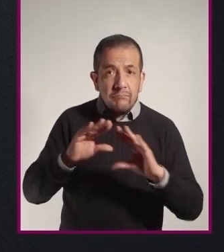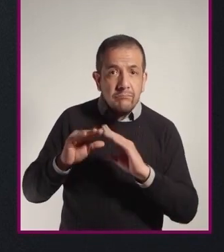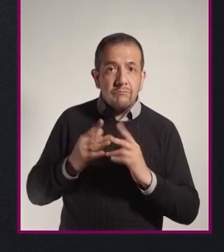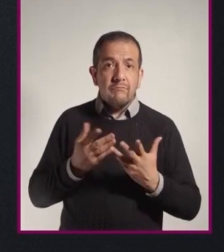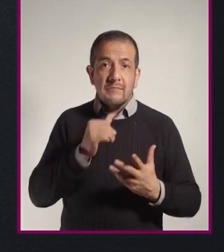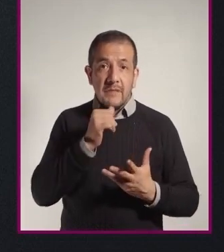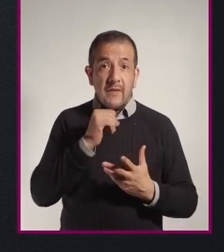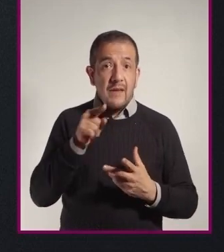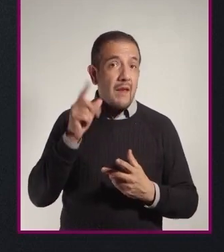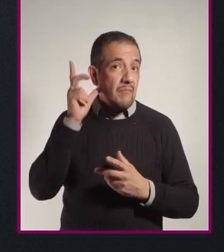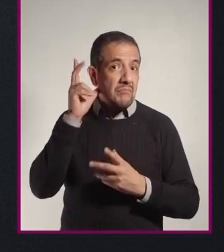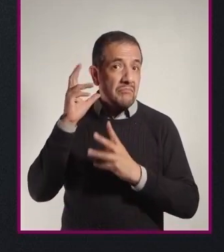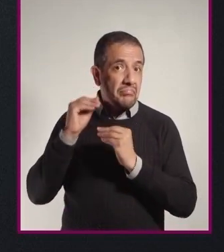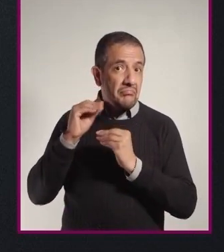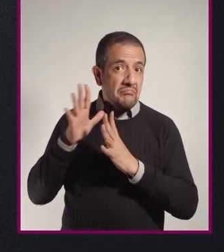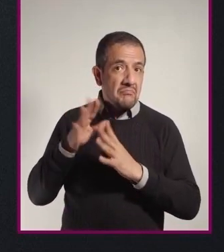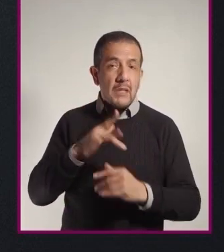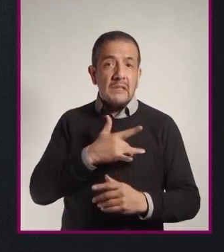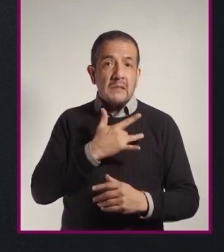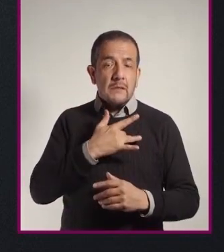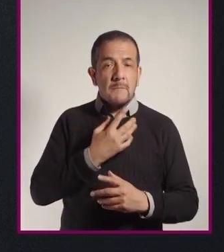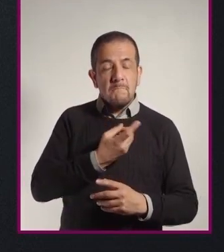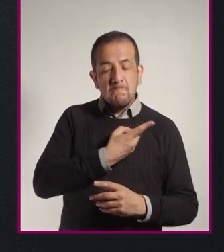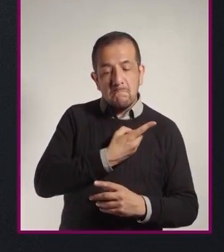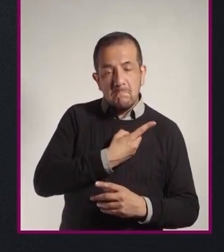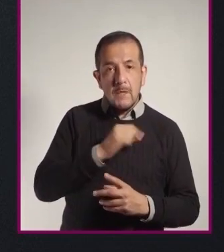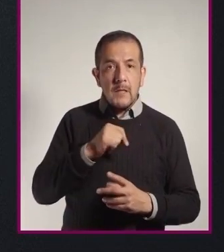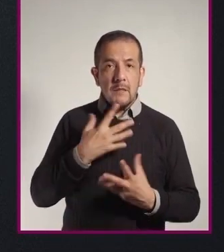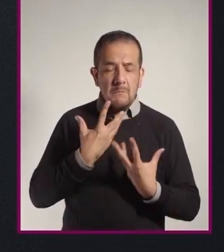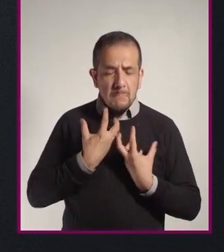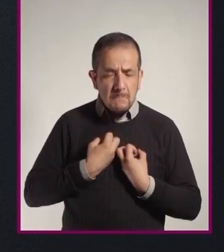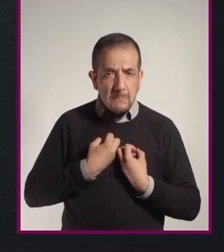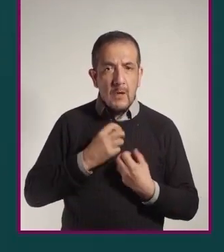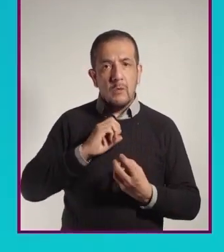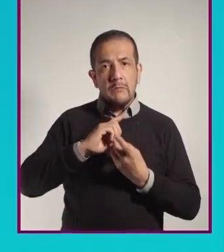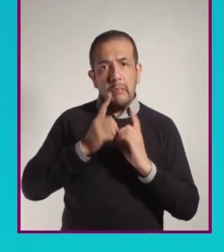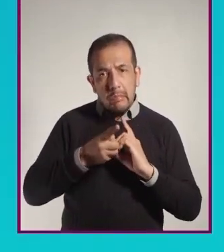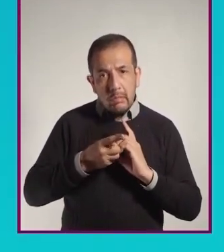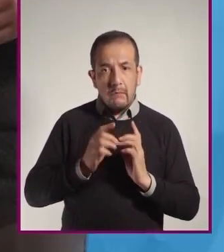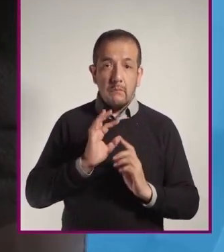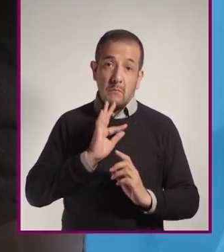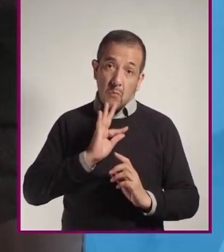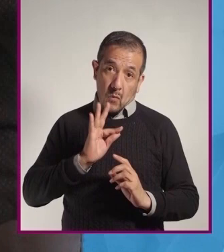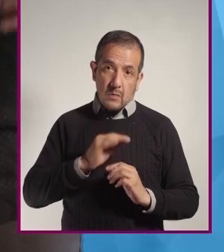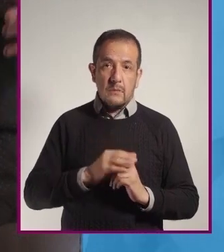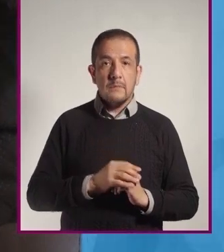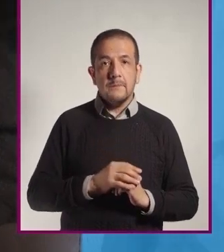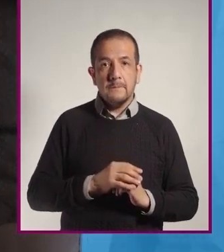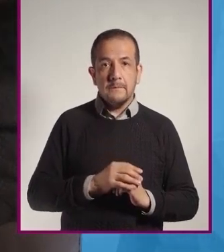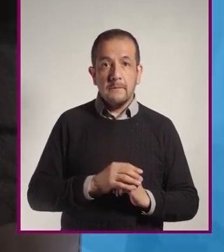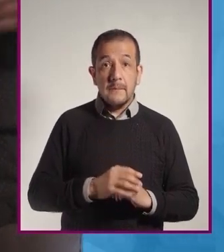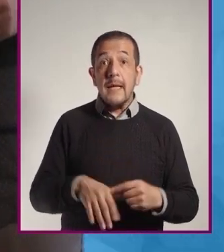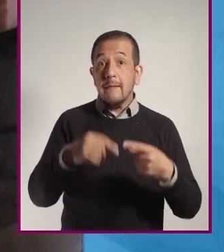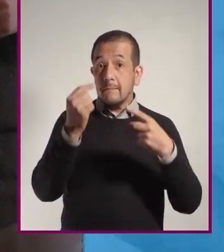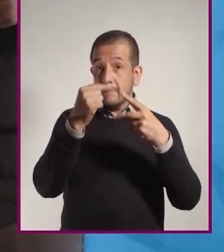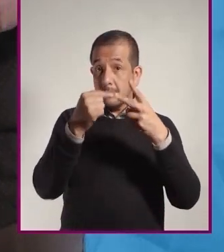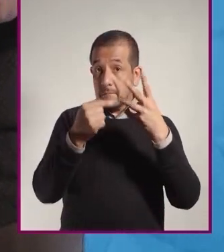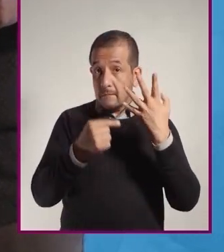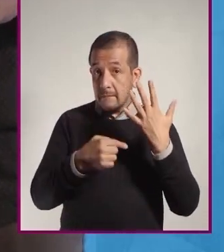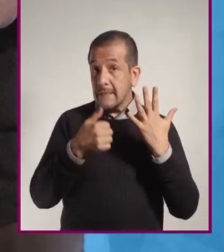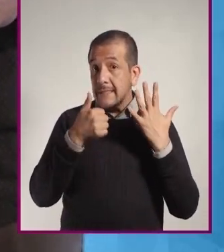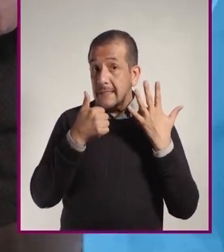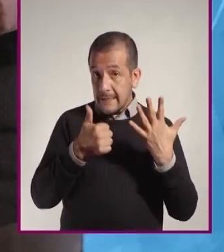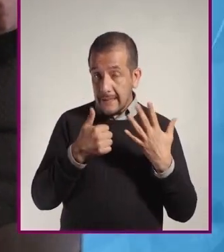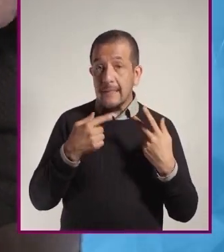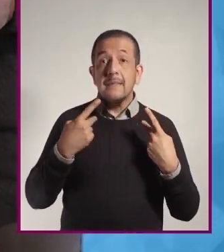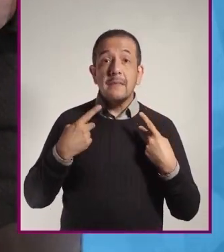pérdida auditiva puede causar sentimientos de soledad, ansiedad y depresión. Estas son las 6 razones más